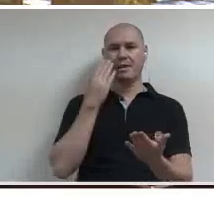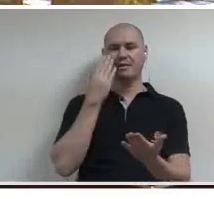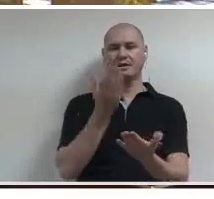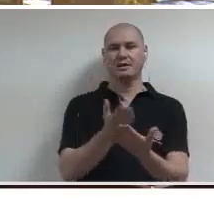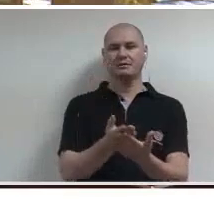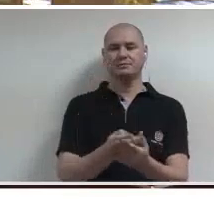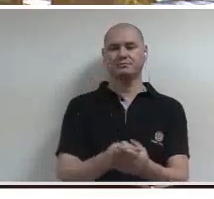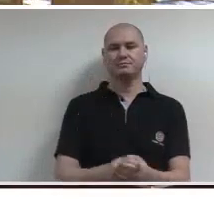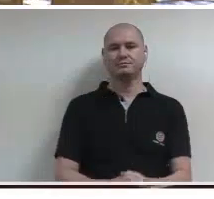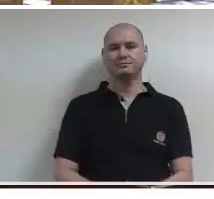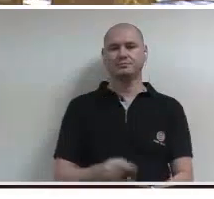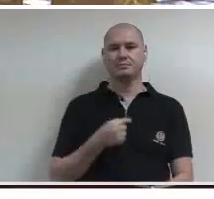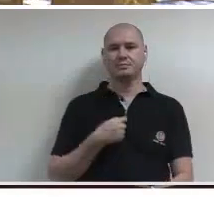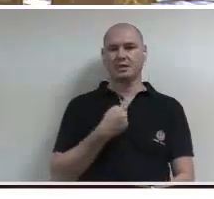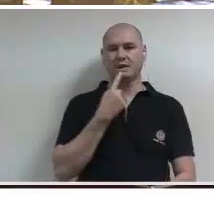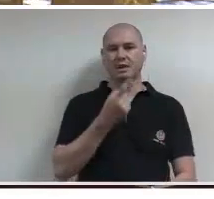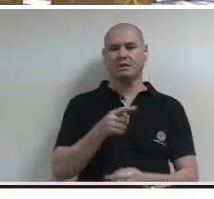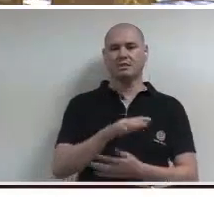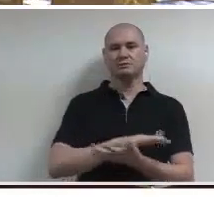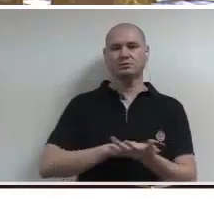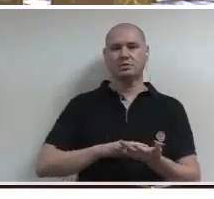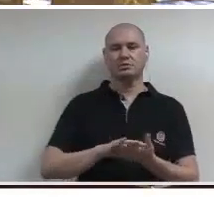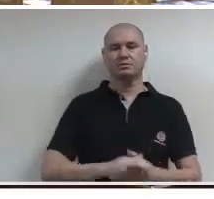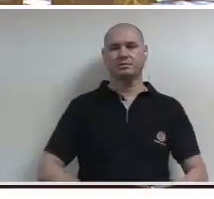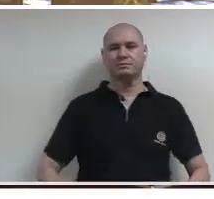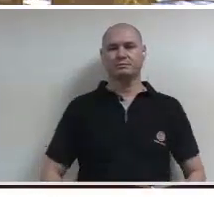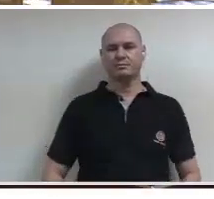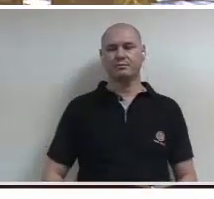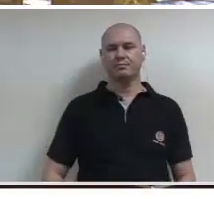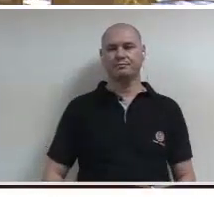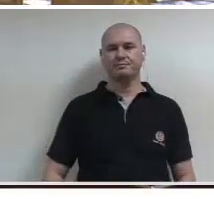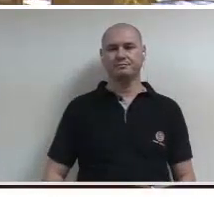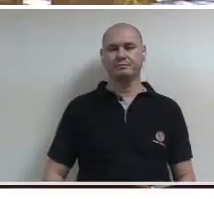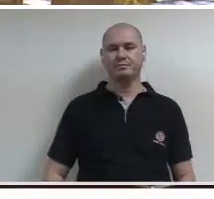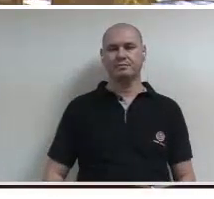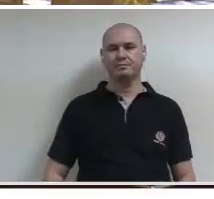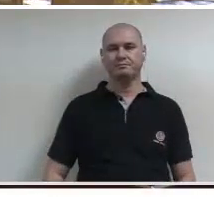Con caso cuape me planteaba ahí.